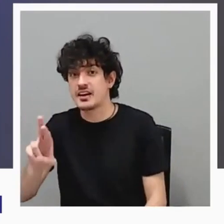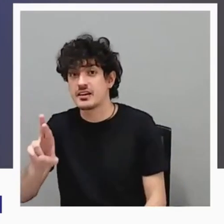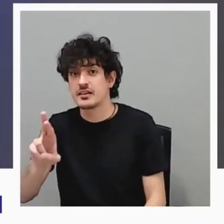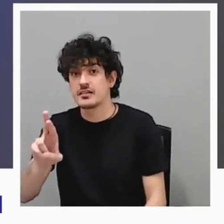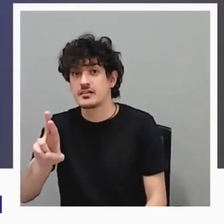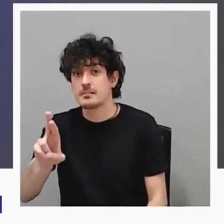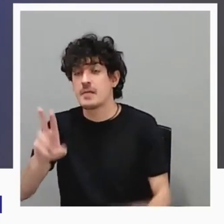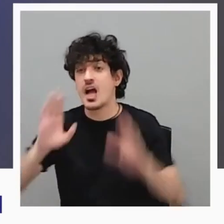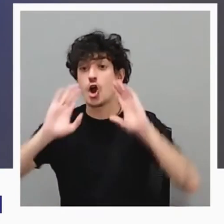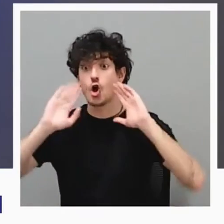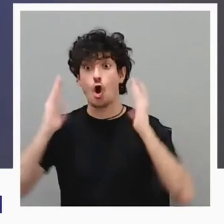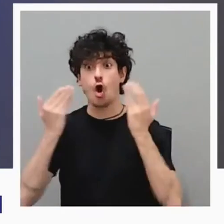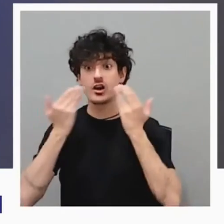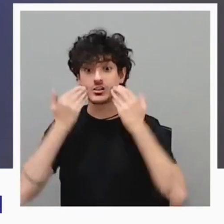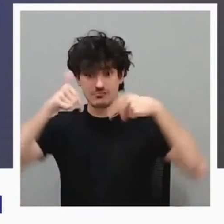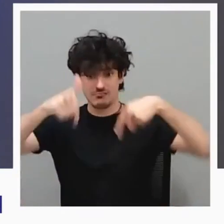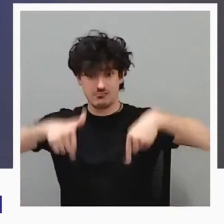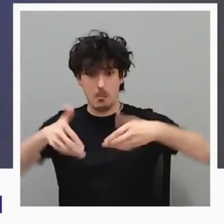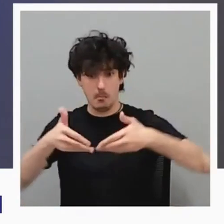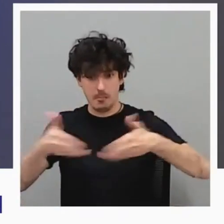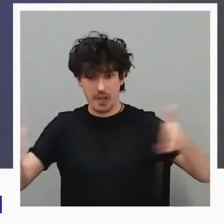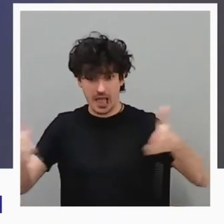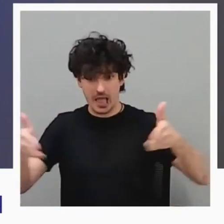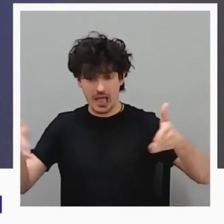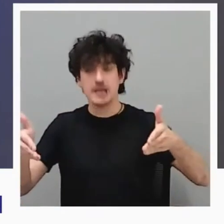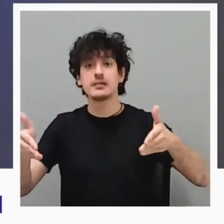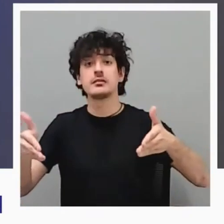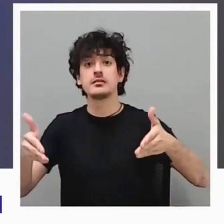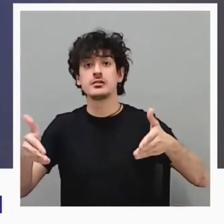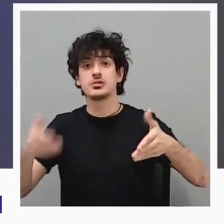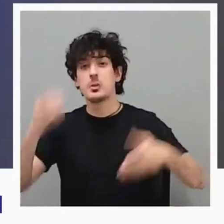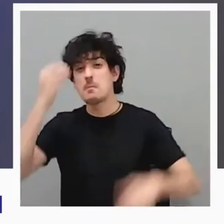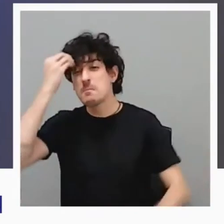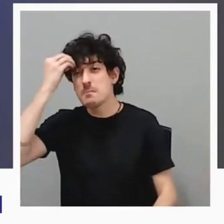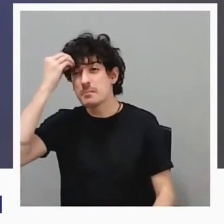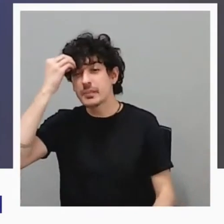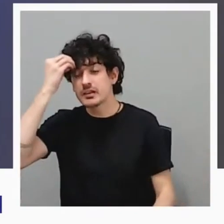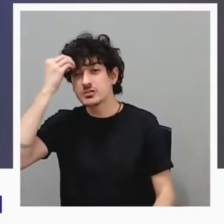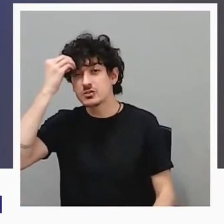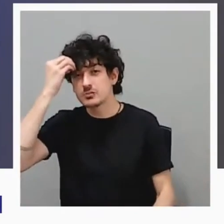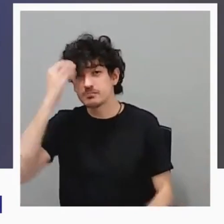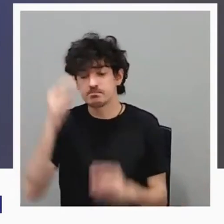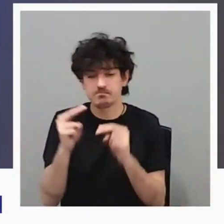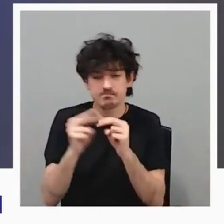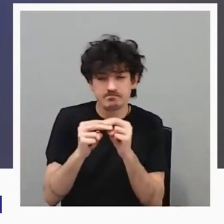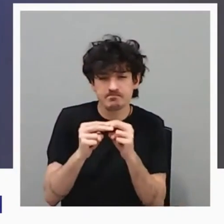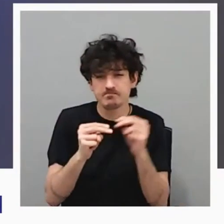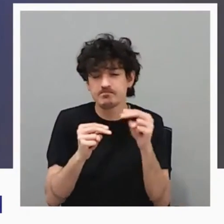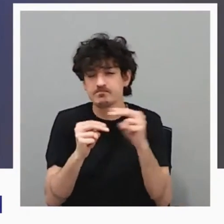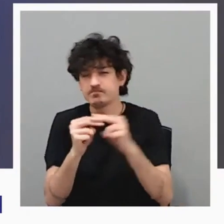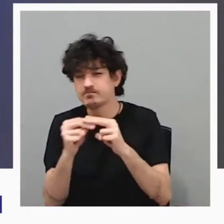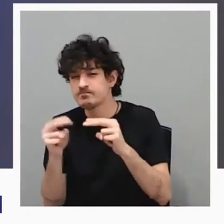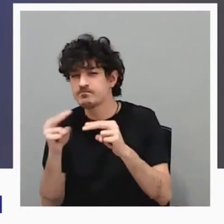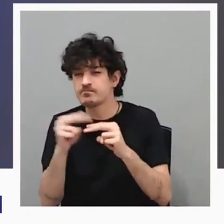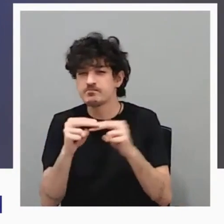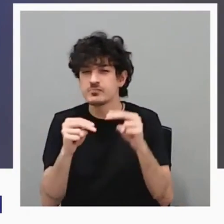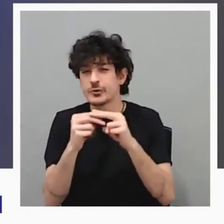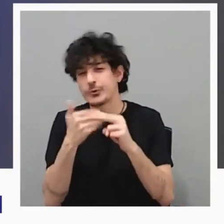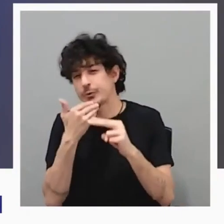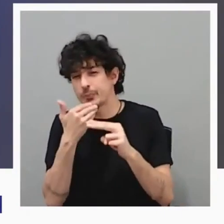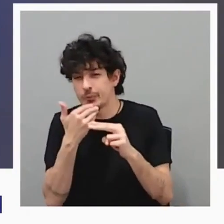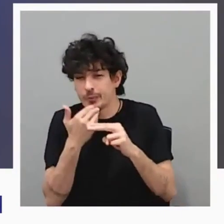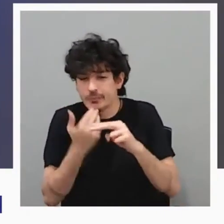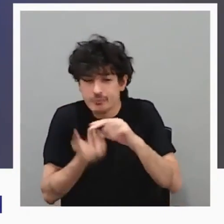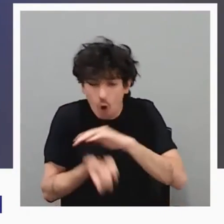congreso, yo creo que se ha construido un poco el germen, ¿no? Es la fase inicial, el embrión de algo mucho